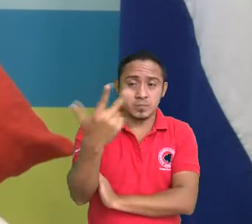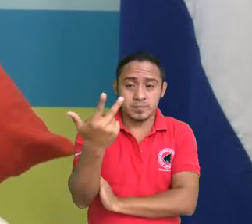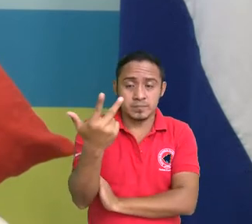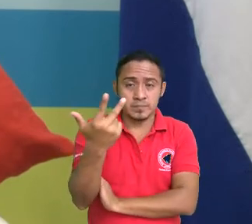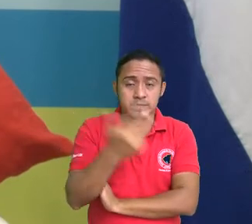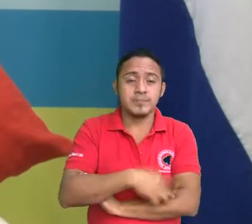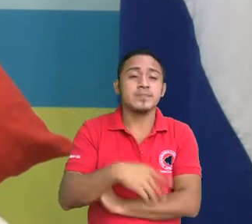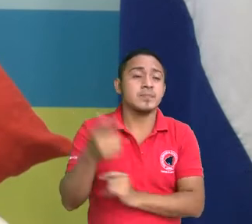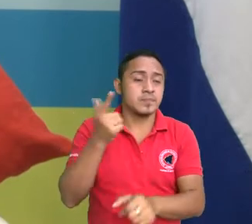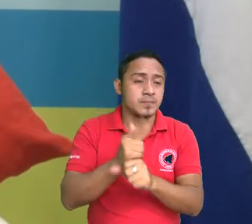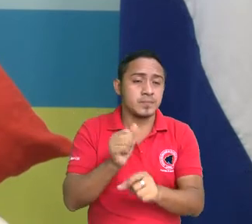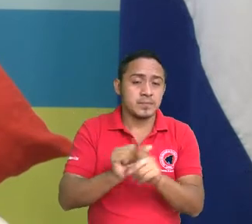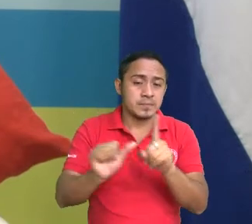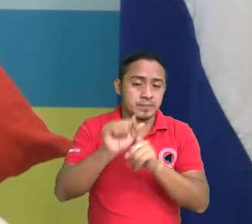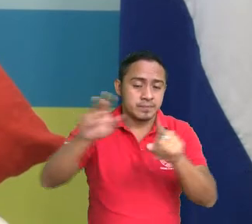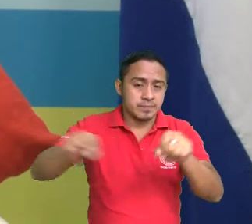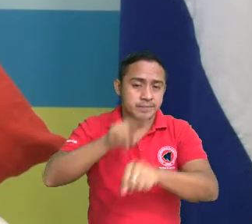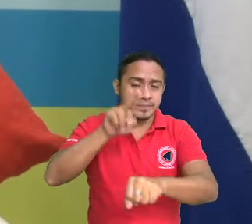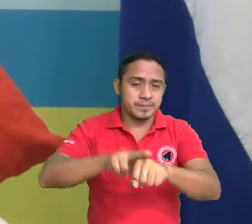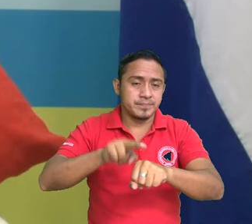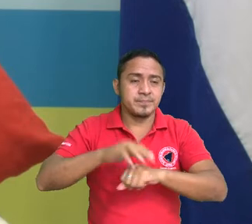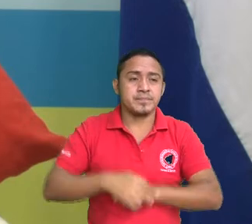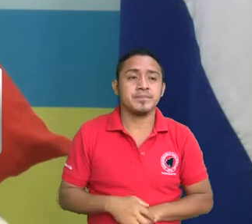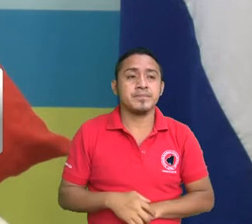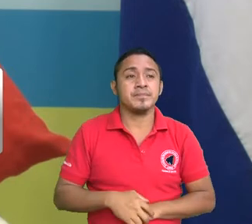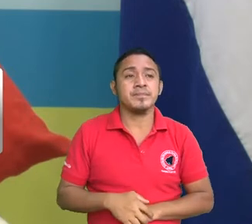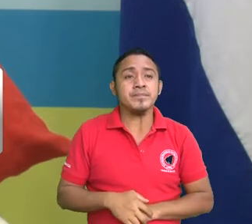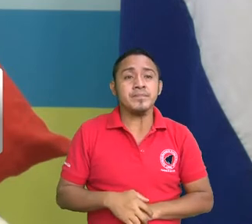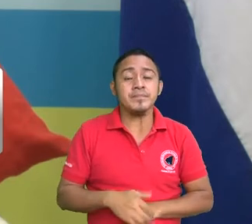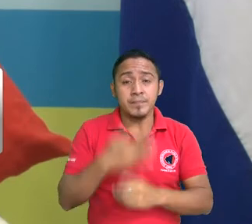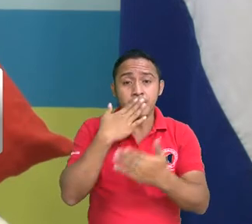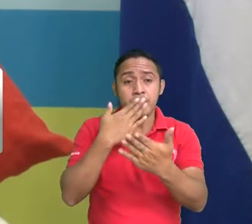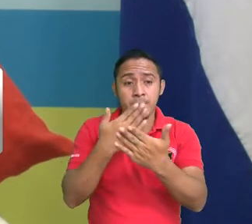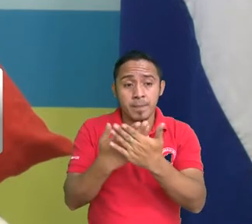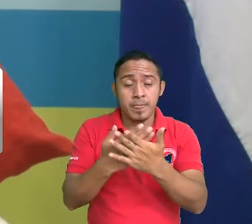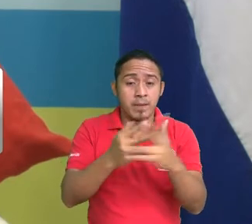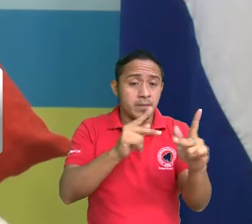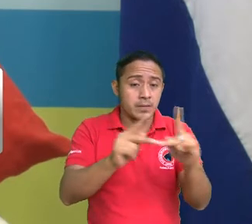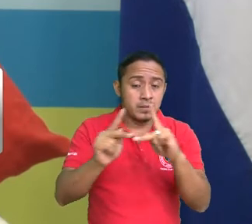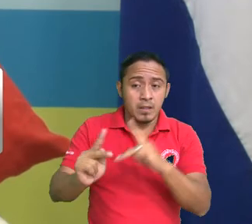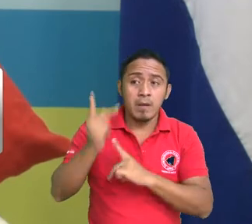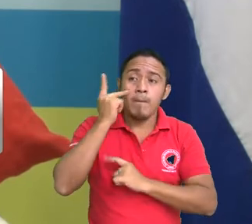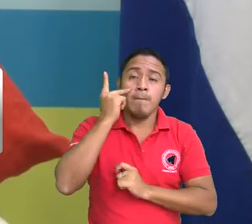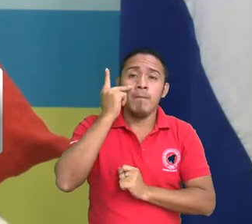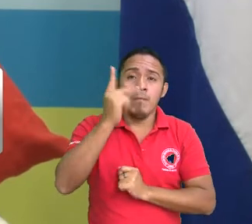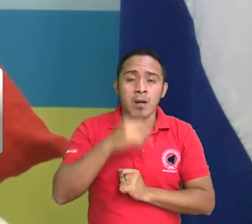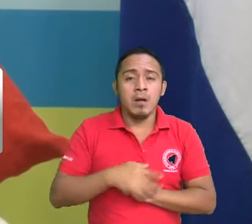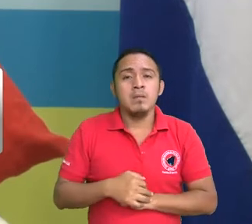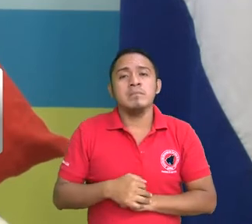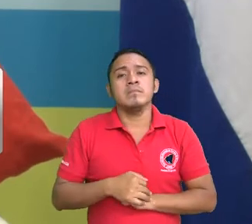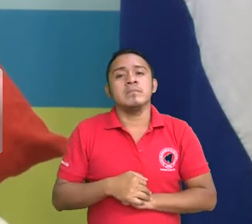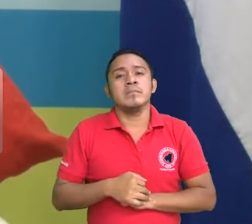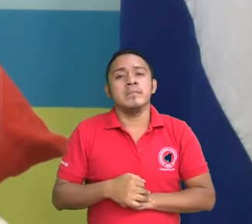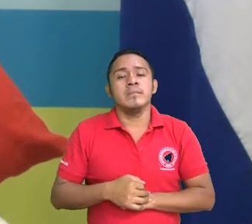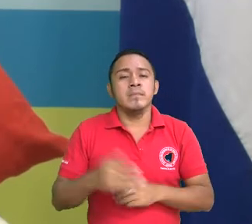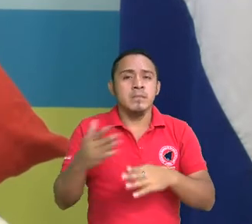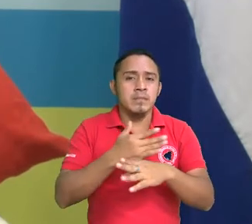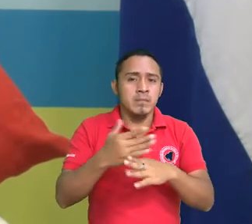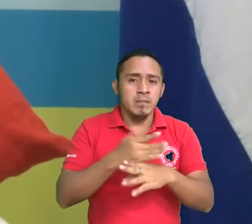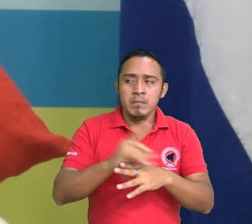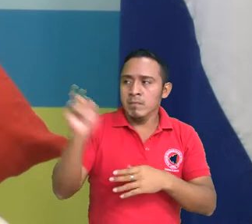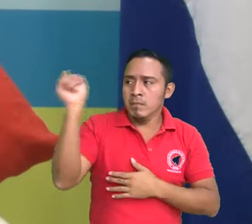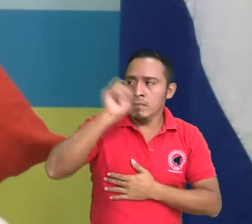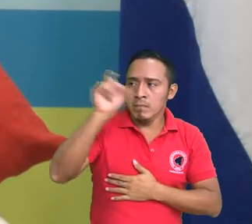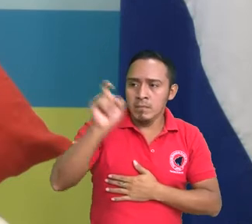canal parlamentario, el canal de la Asamblea Nacional. Gracias a todos los amigos y amigas televidentes que nos ven a través de las